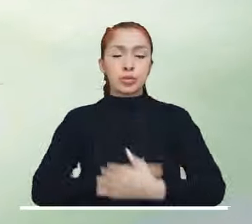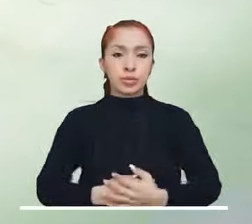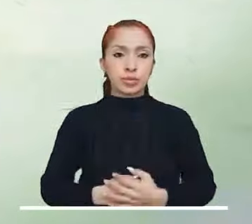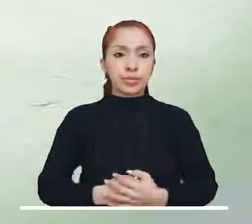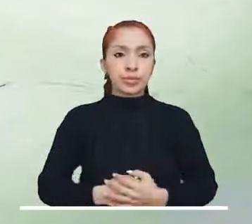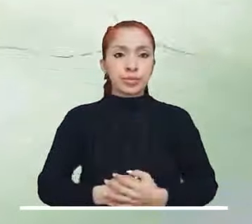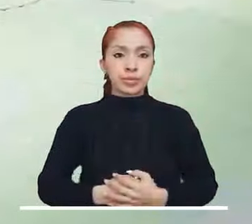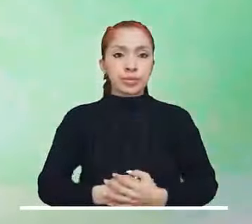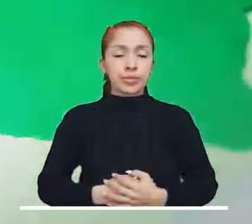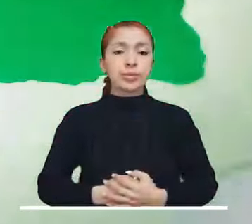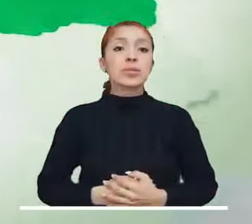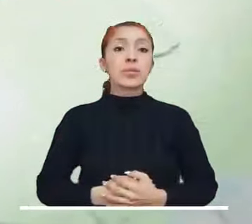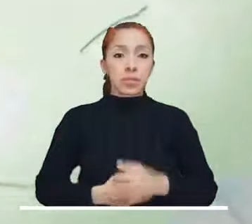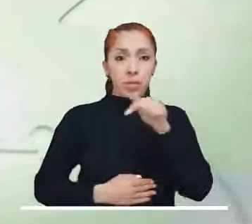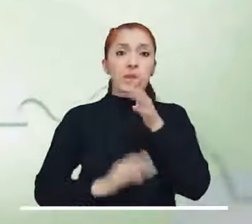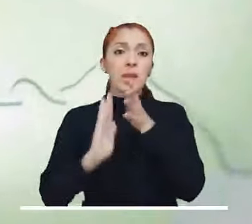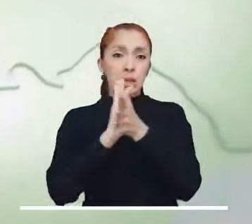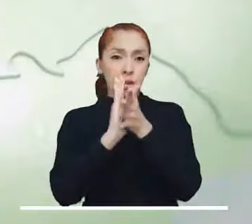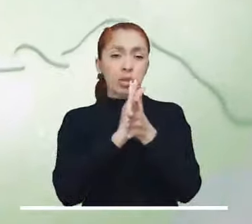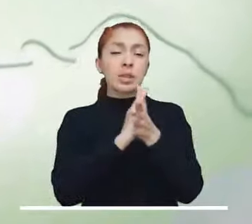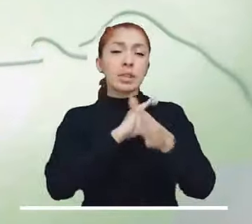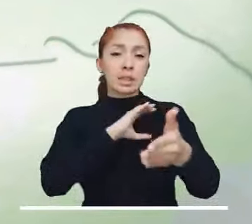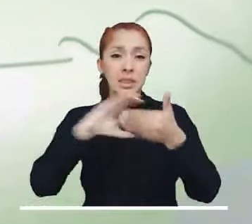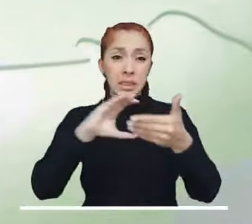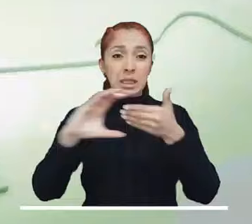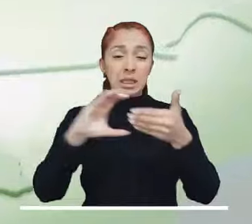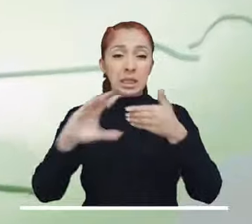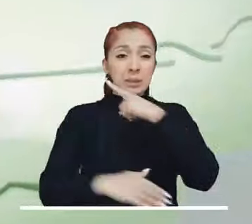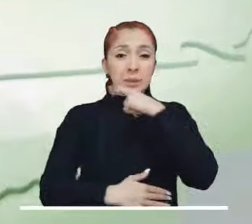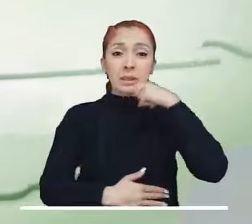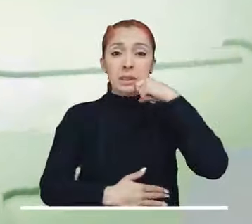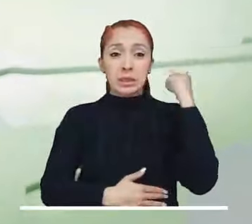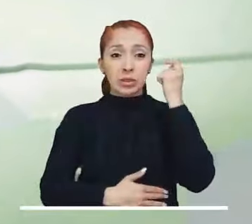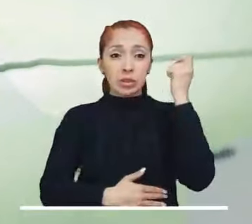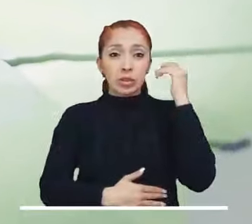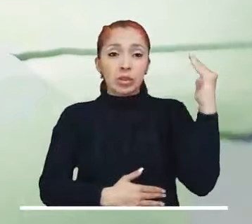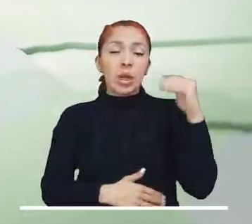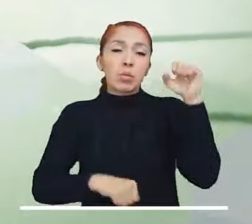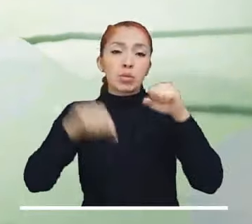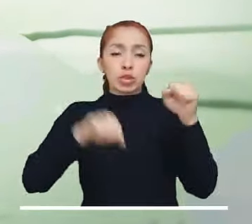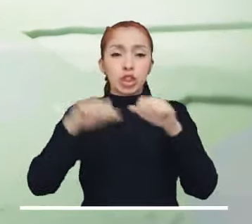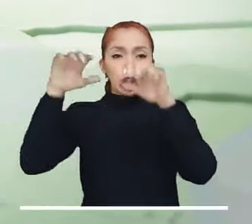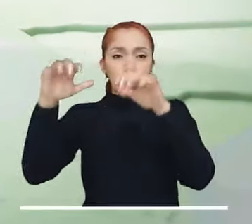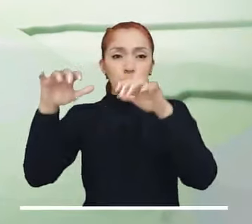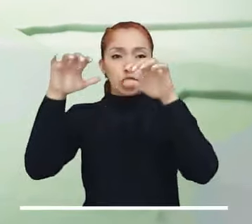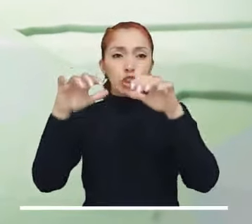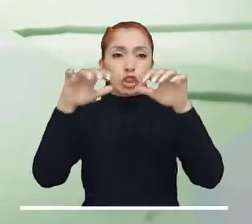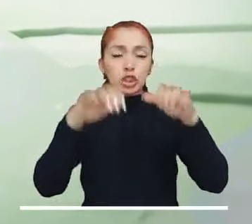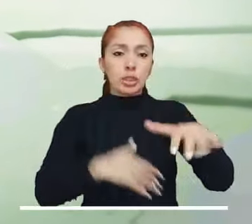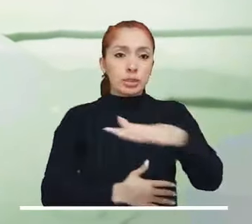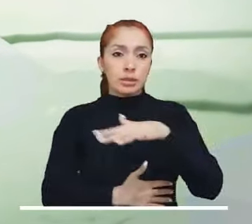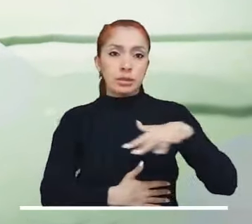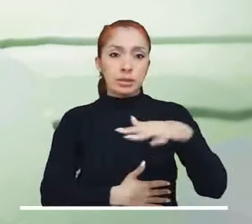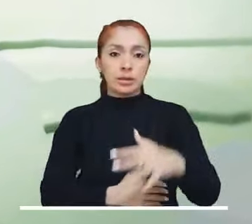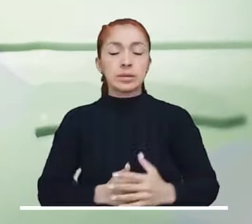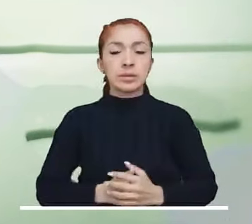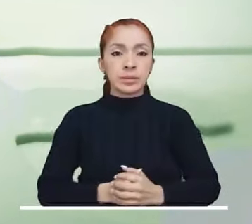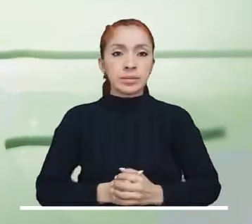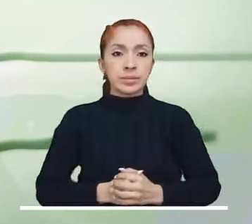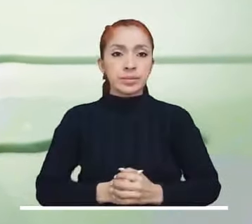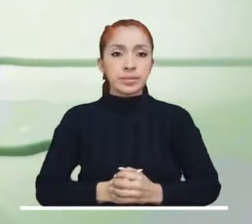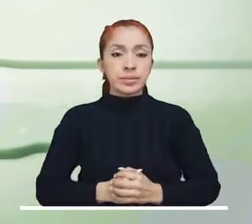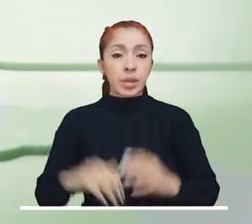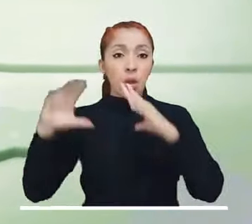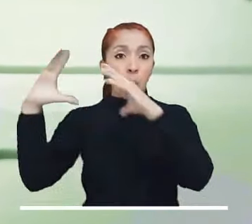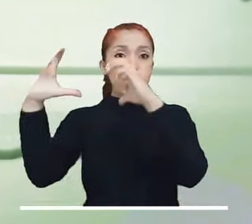Tolima y sur de Huila. A pesar del predominio del tiempo seco en la Orinoquía, no se descartan lluvias